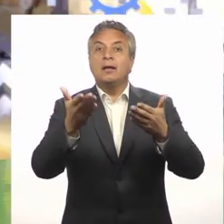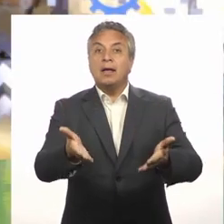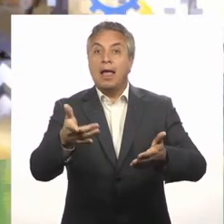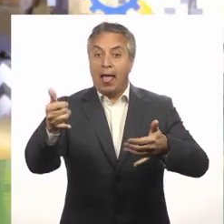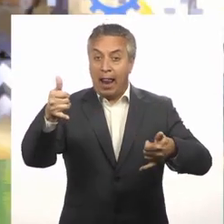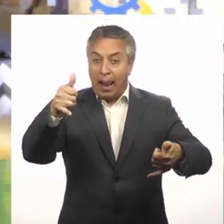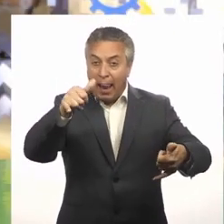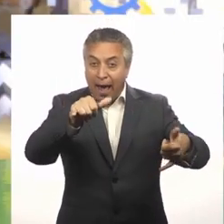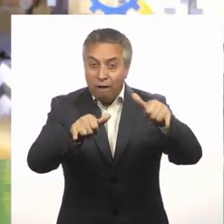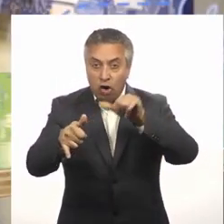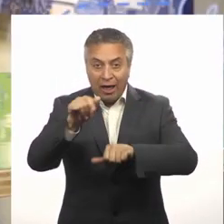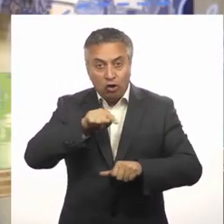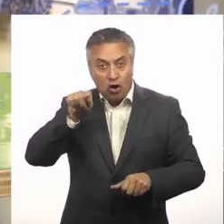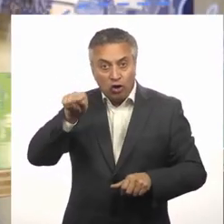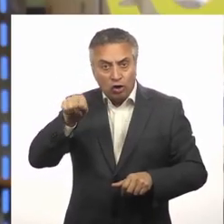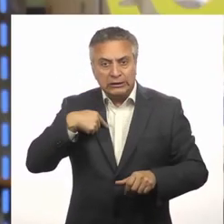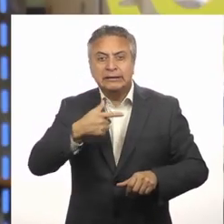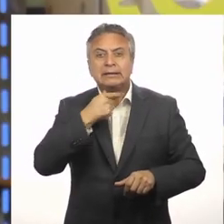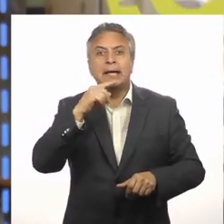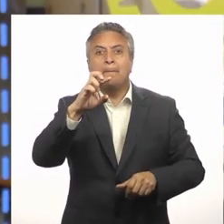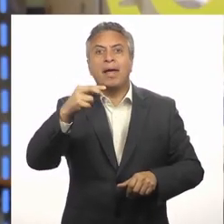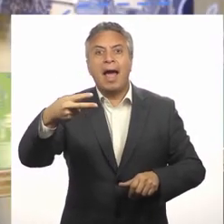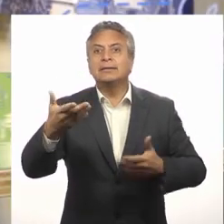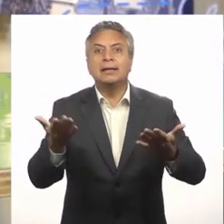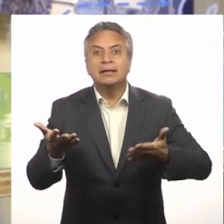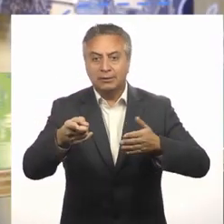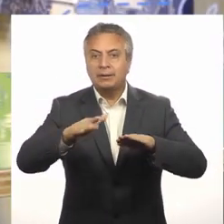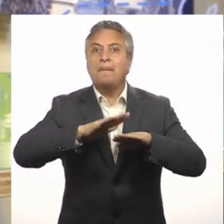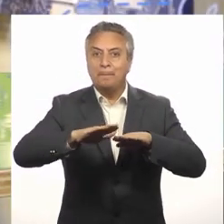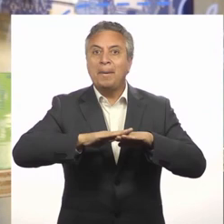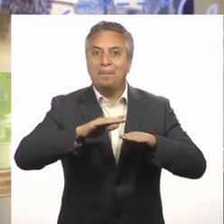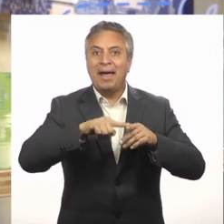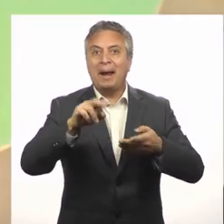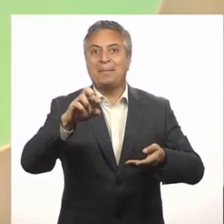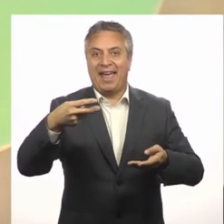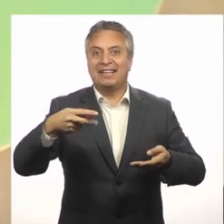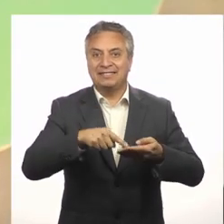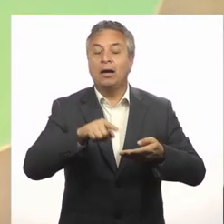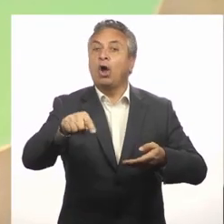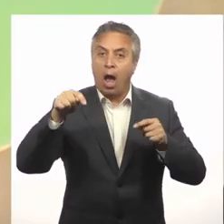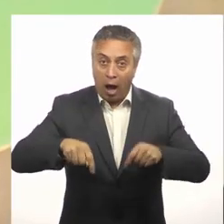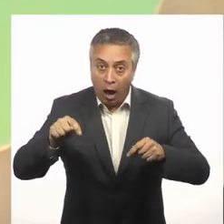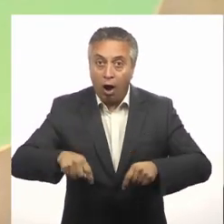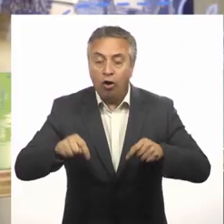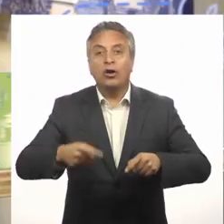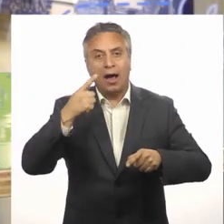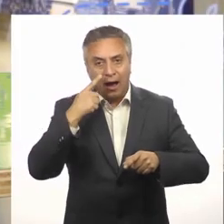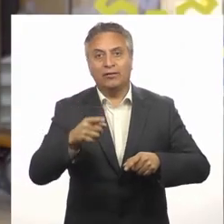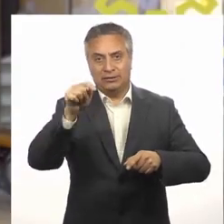saber el pH de alguna sustancia, utilizamos papel pH. Pero en este caso, vamos a utilizar un indicador